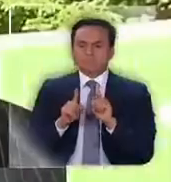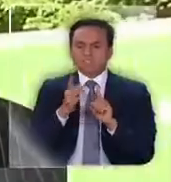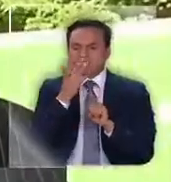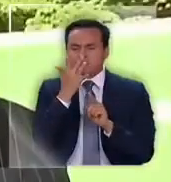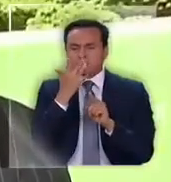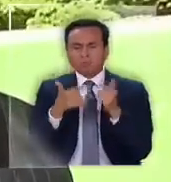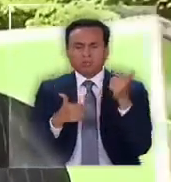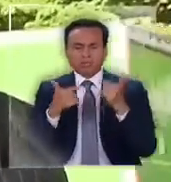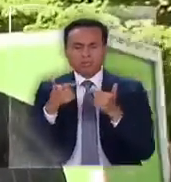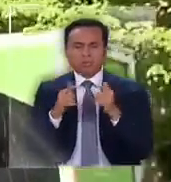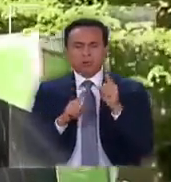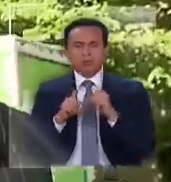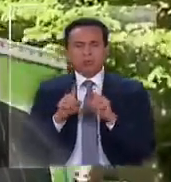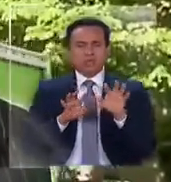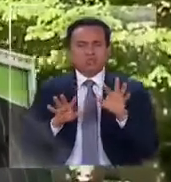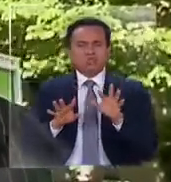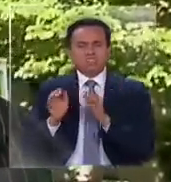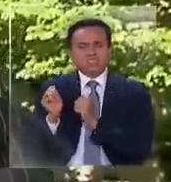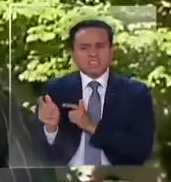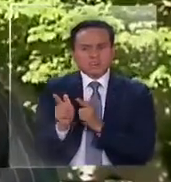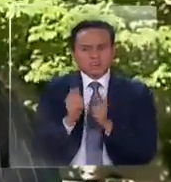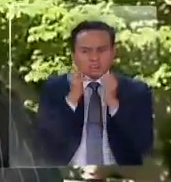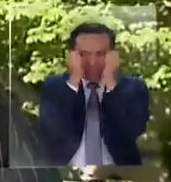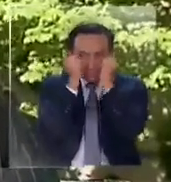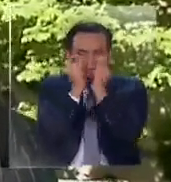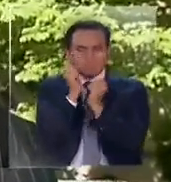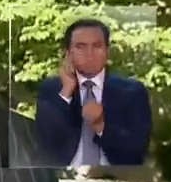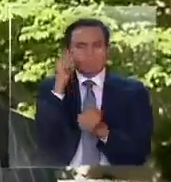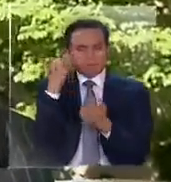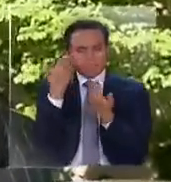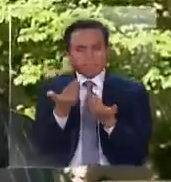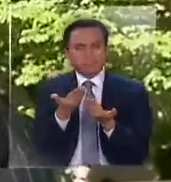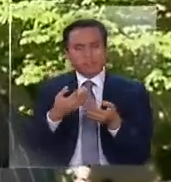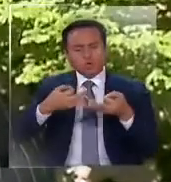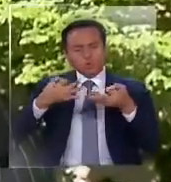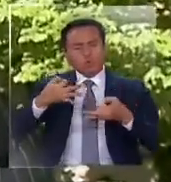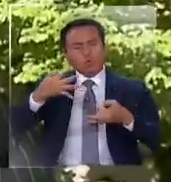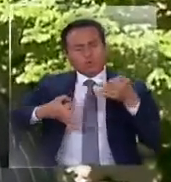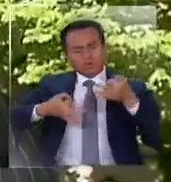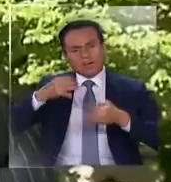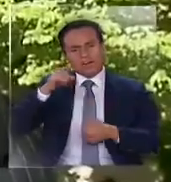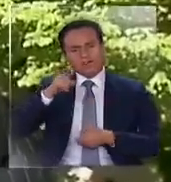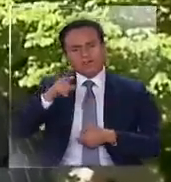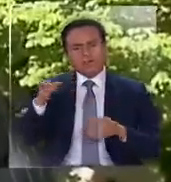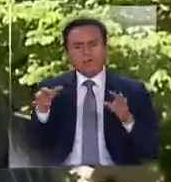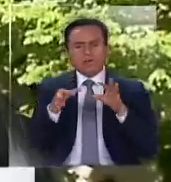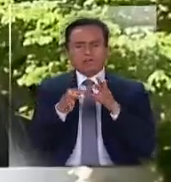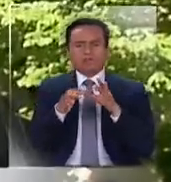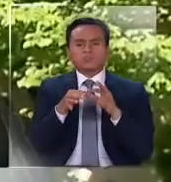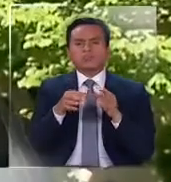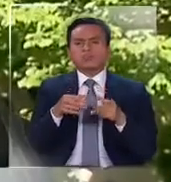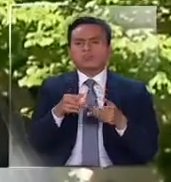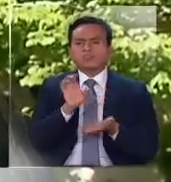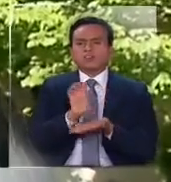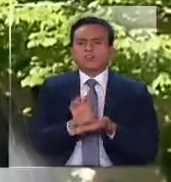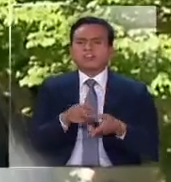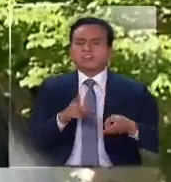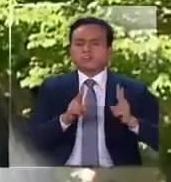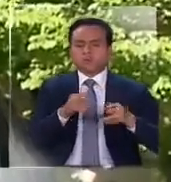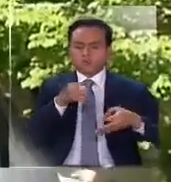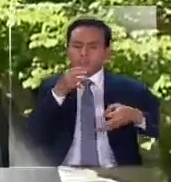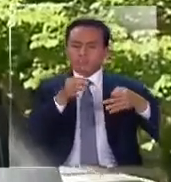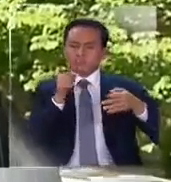crimen político o hayan cometido actos terroristas merecen ser juzgados por, de acuerdo al Estado de Derecho, a través de la